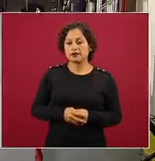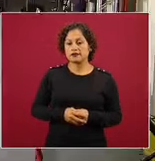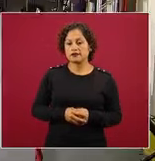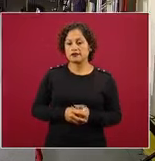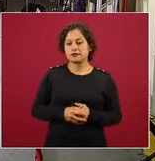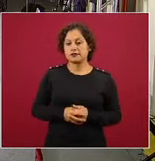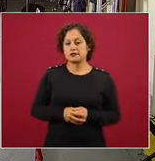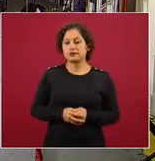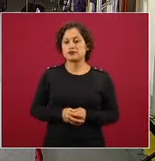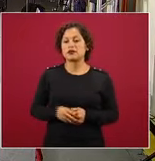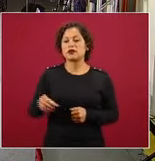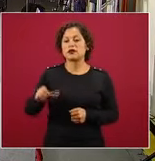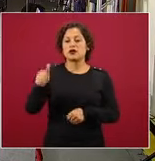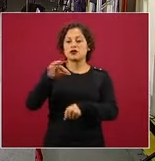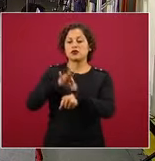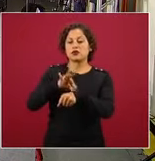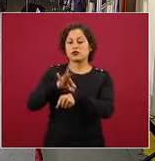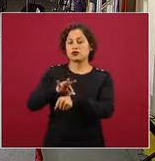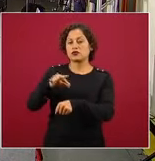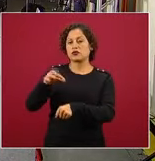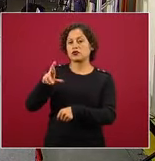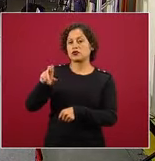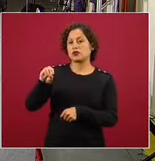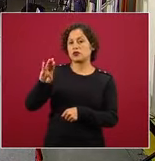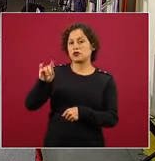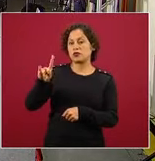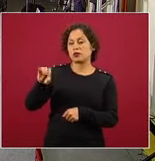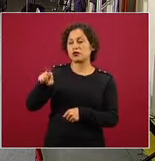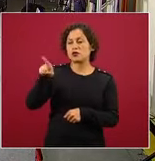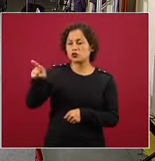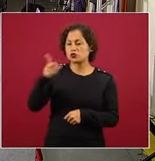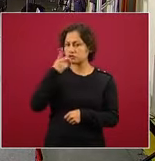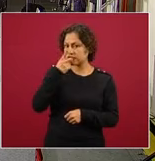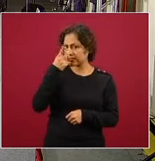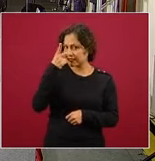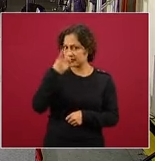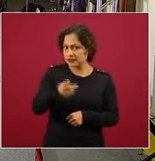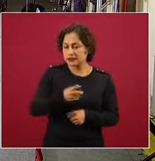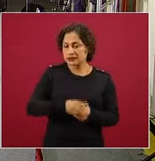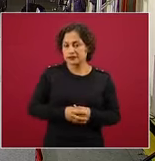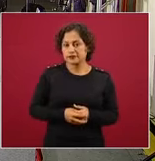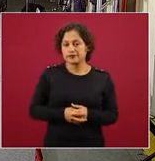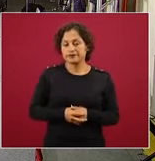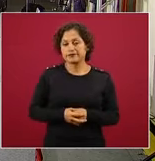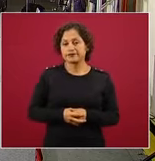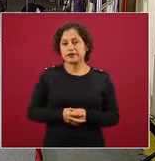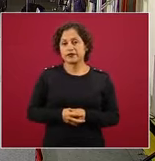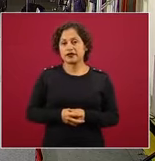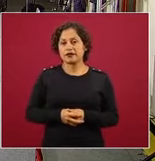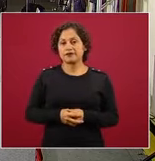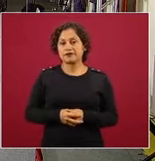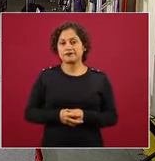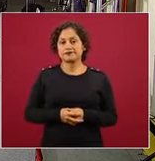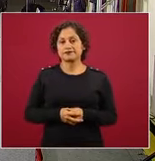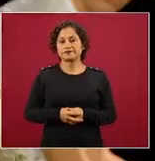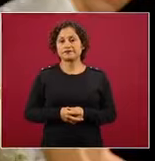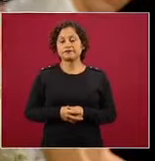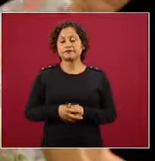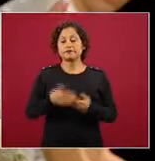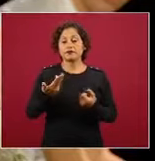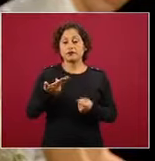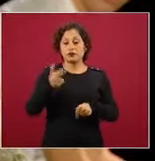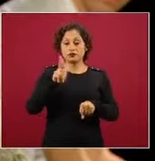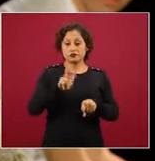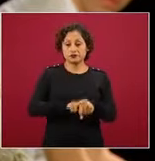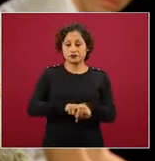doctor Gutiérrez Robledo. Usted está hablando, doctor, de integrar la parte clínica a la medicina,